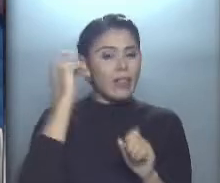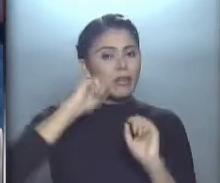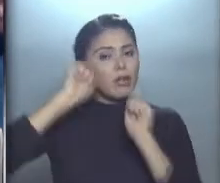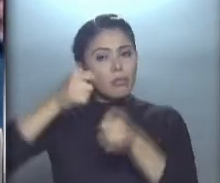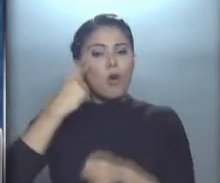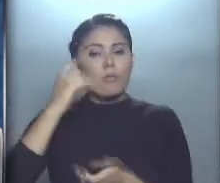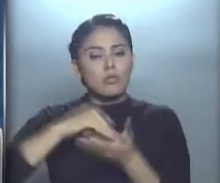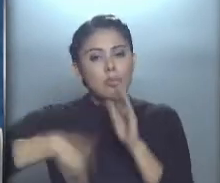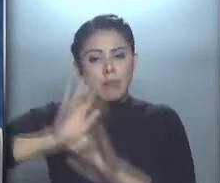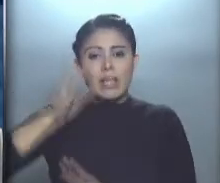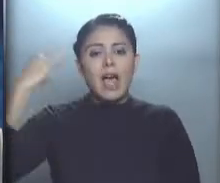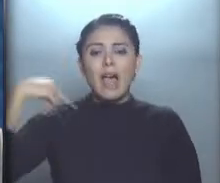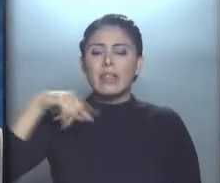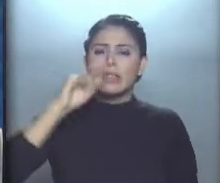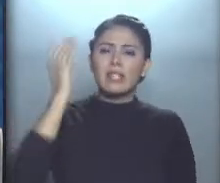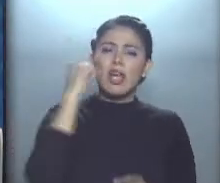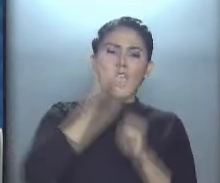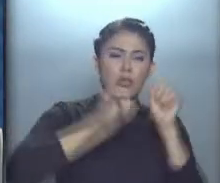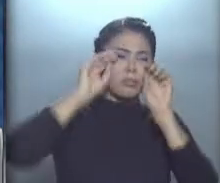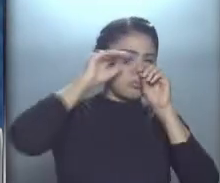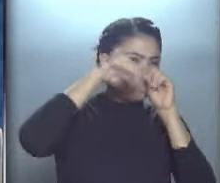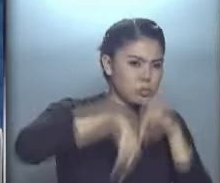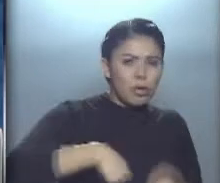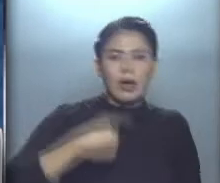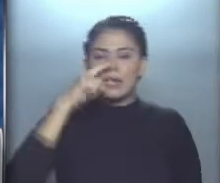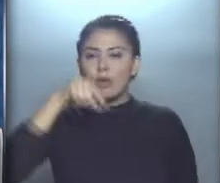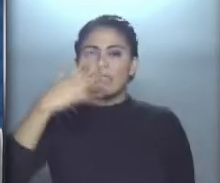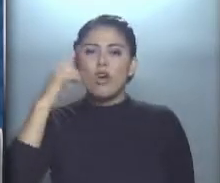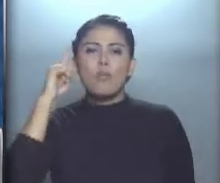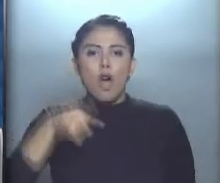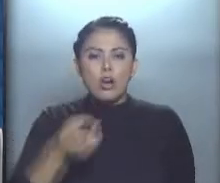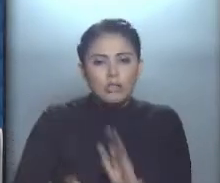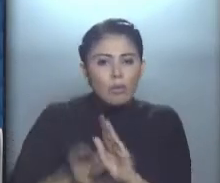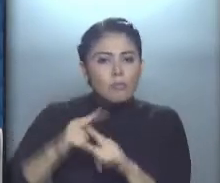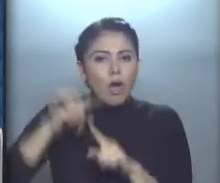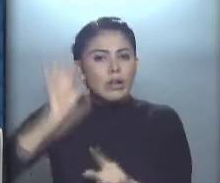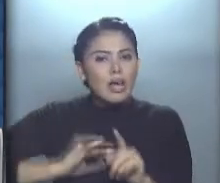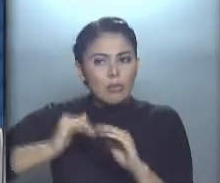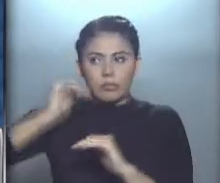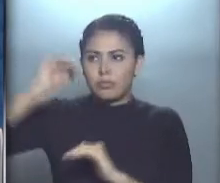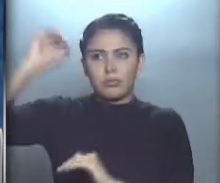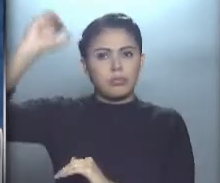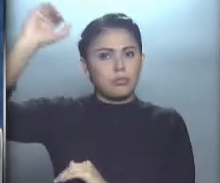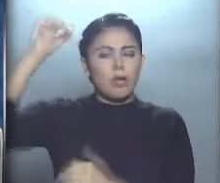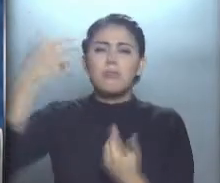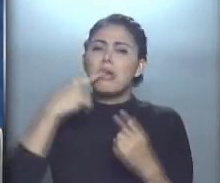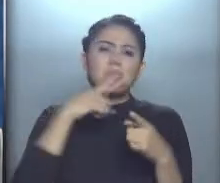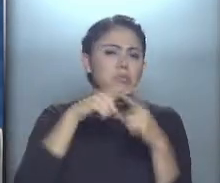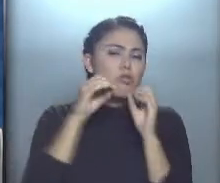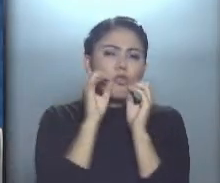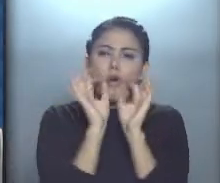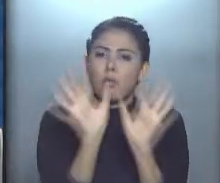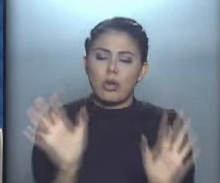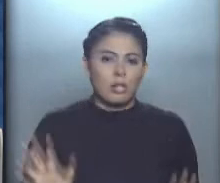de 1,9% que caía la industria en la década de 90, ahora crece al 7,5% anual acumulativo. Se podrá discutir todo lo que se quiera